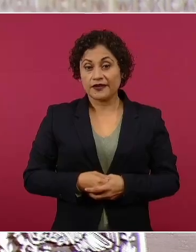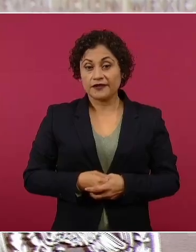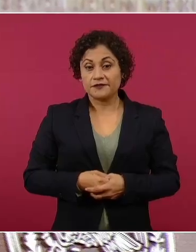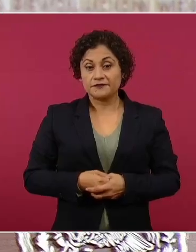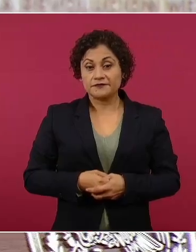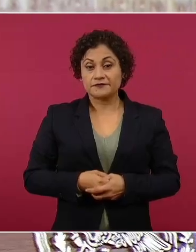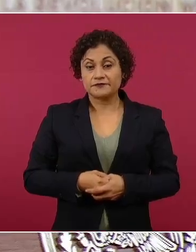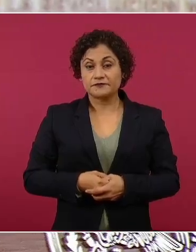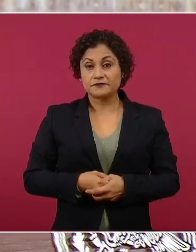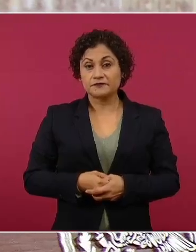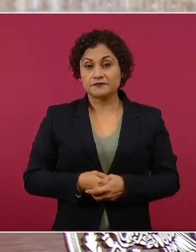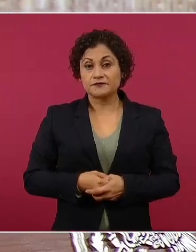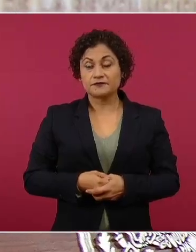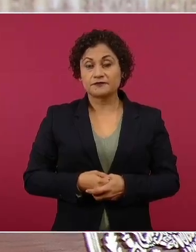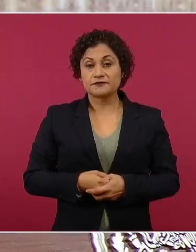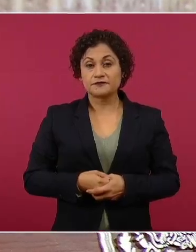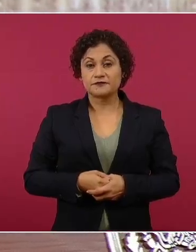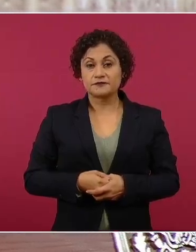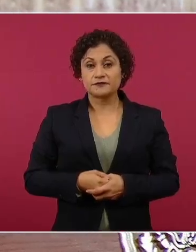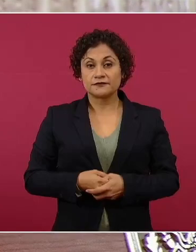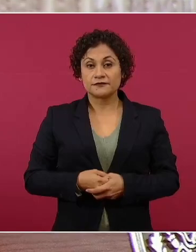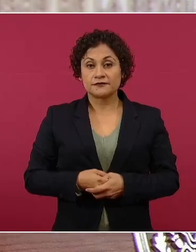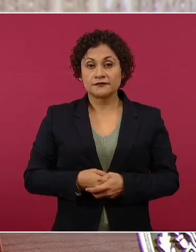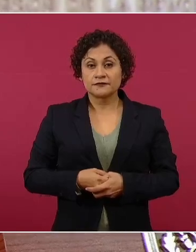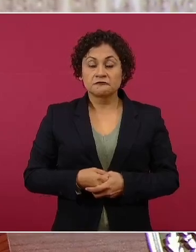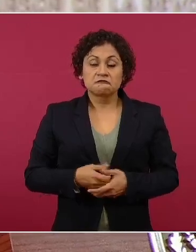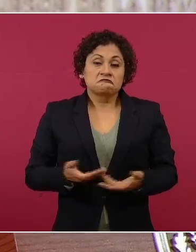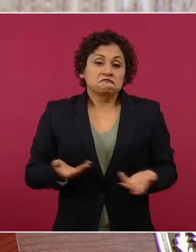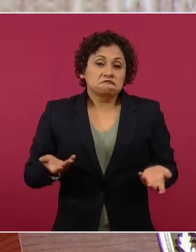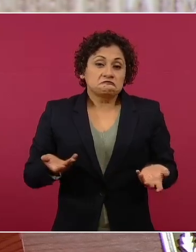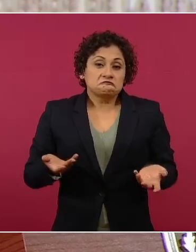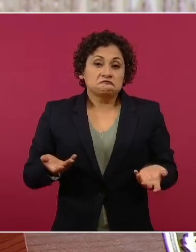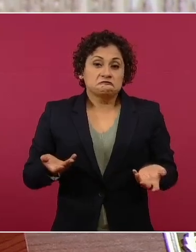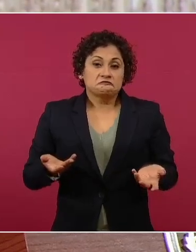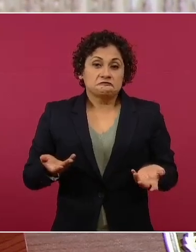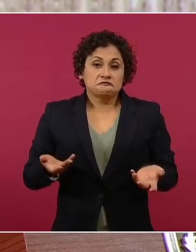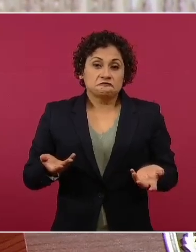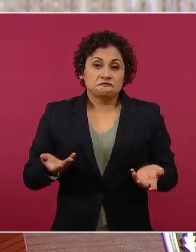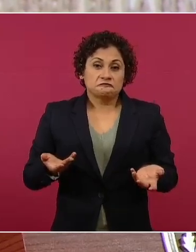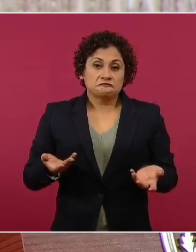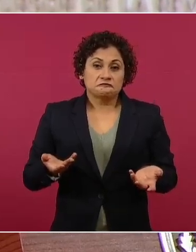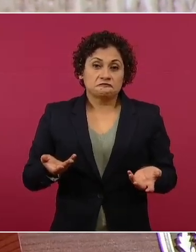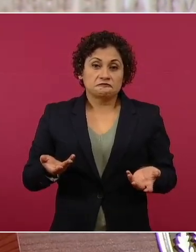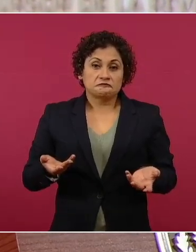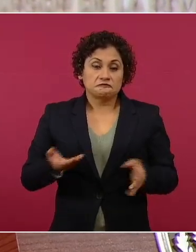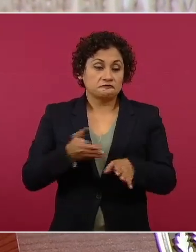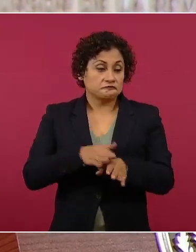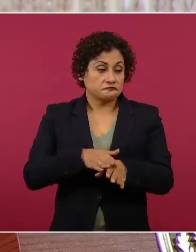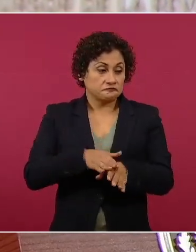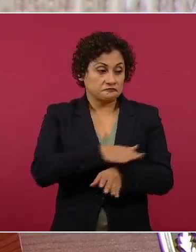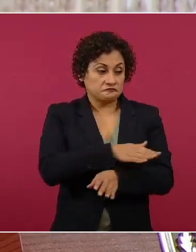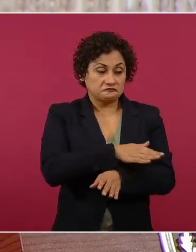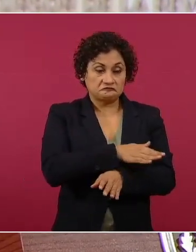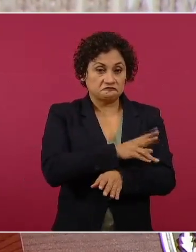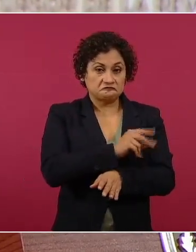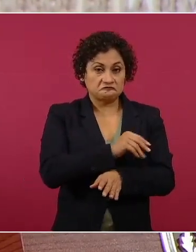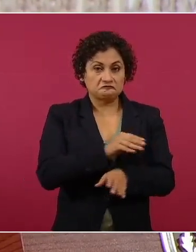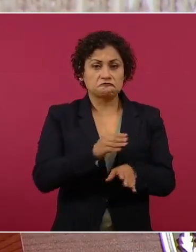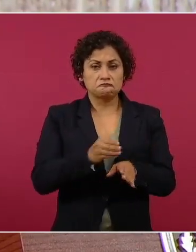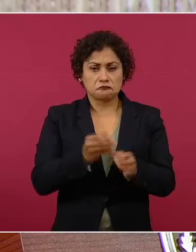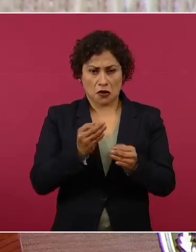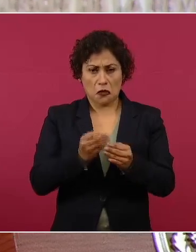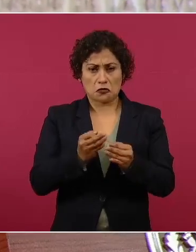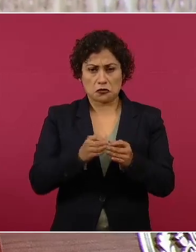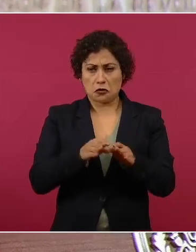estábamos parejos, pues estamos parejos en igualdad de